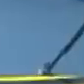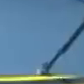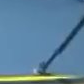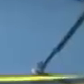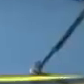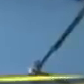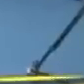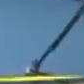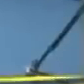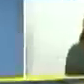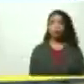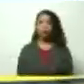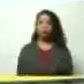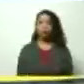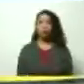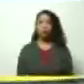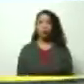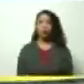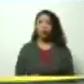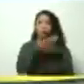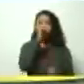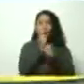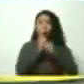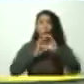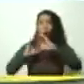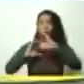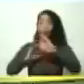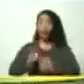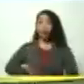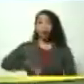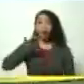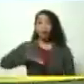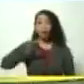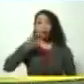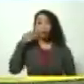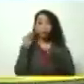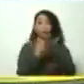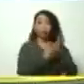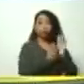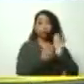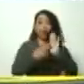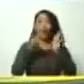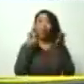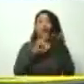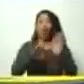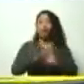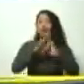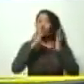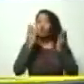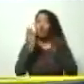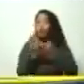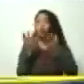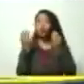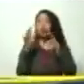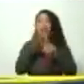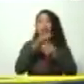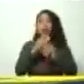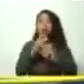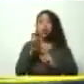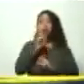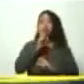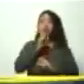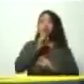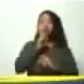El trabajo comunicacional ha sido vital para mostrar la verdad ante el mundo en medio de circunstancias adversas.